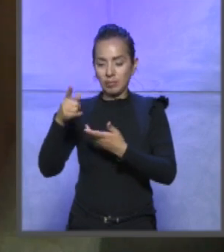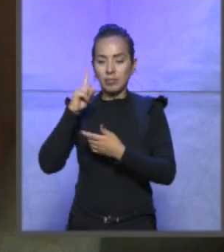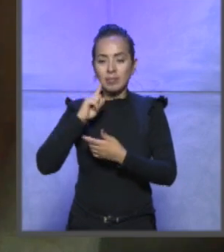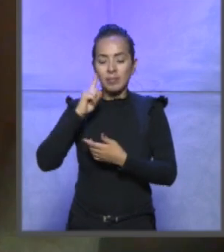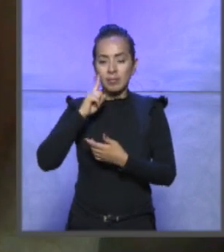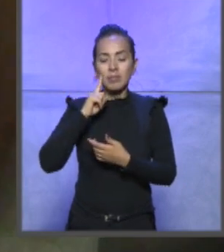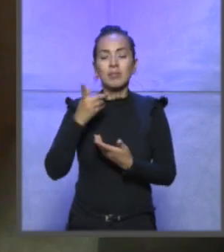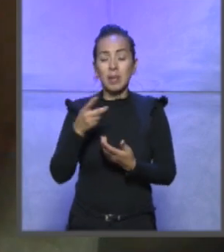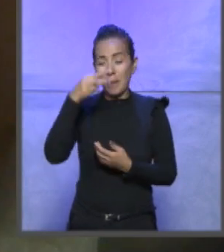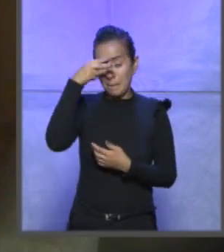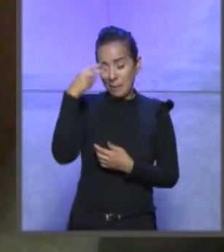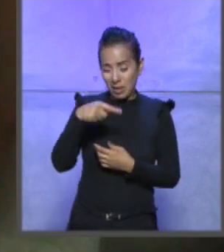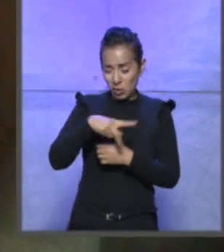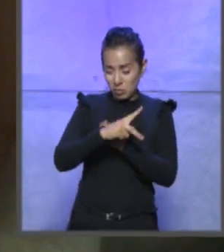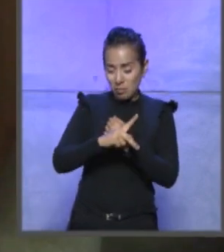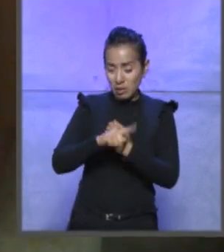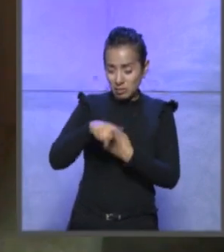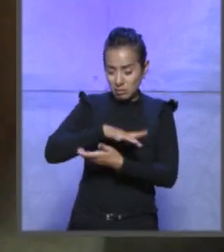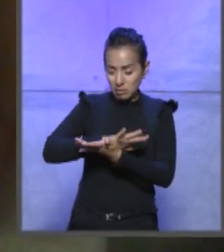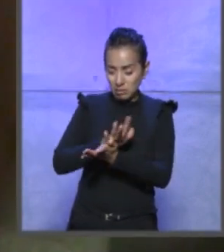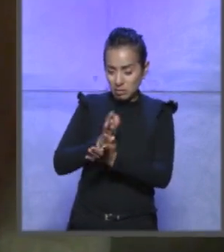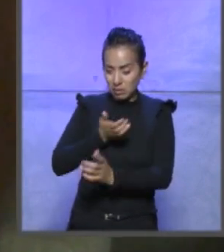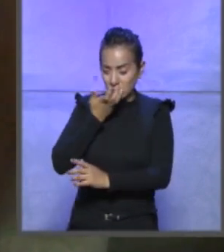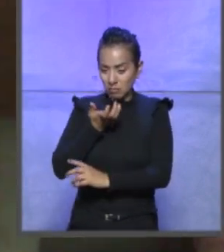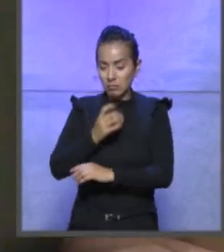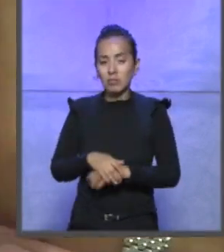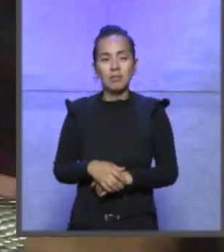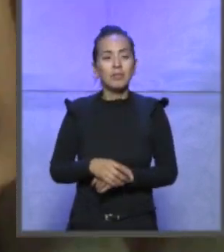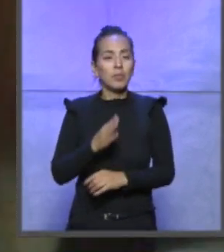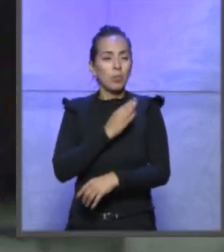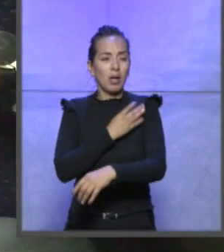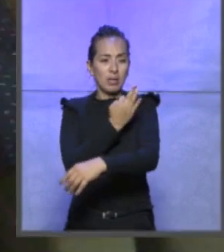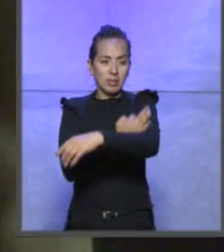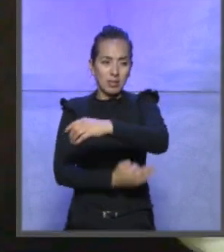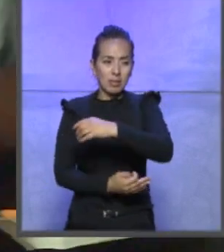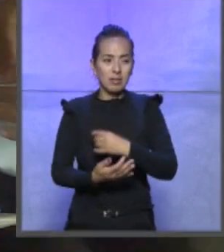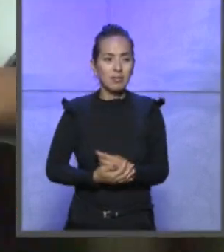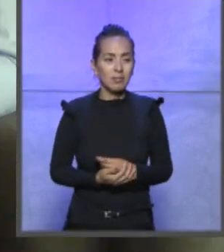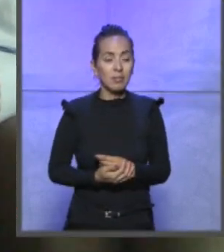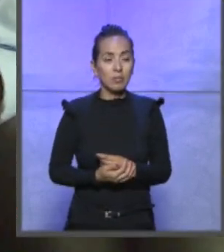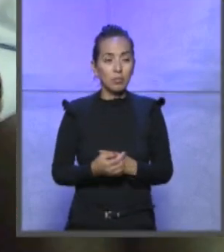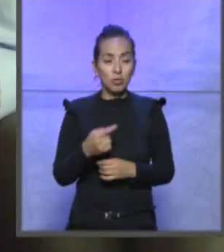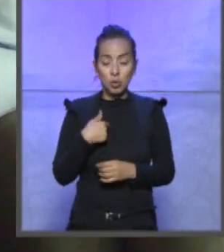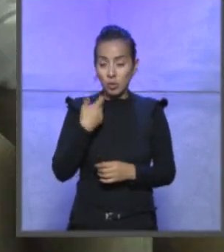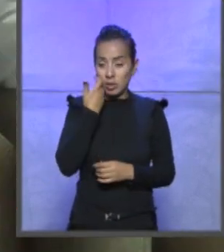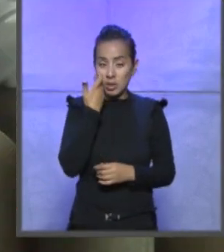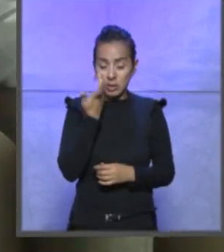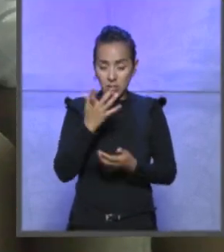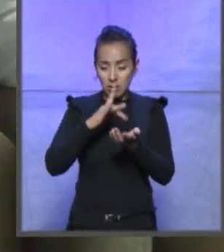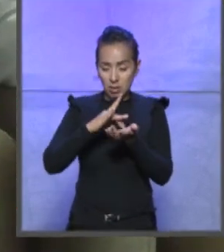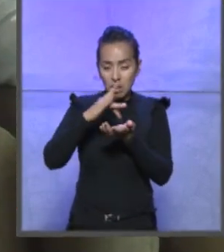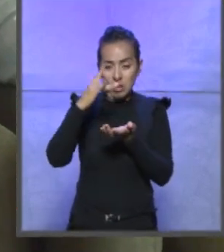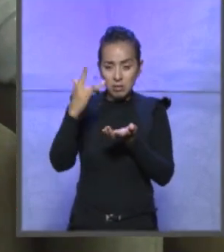Carla, nuevamente. ¿México es un país que discrimina? Buenas tardes. Antes que todo,